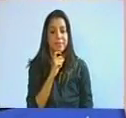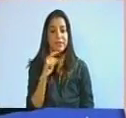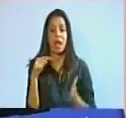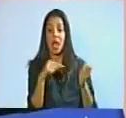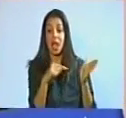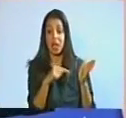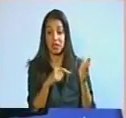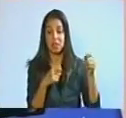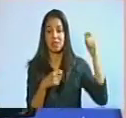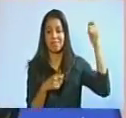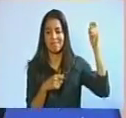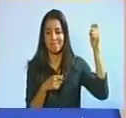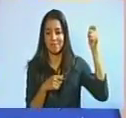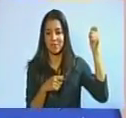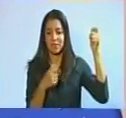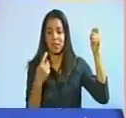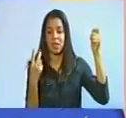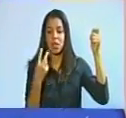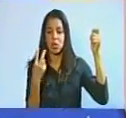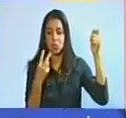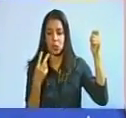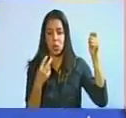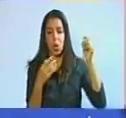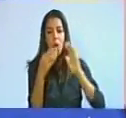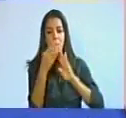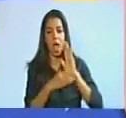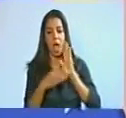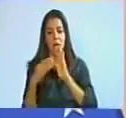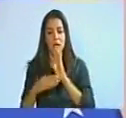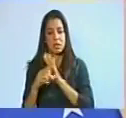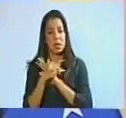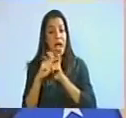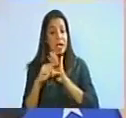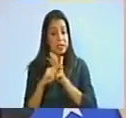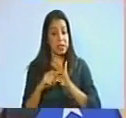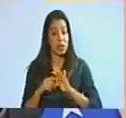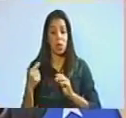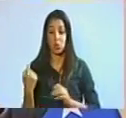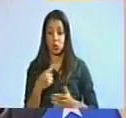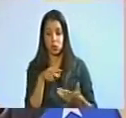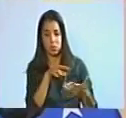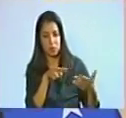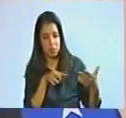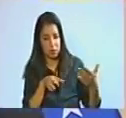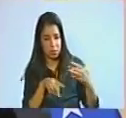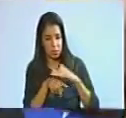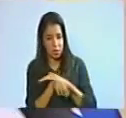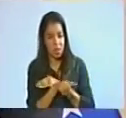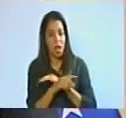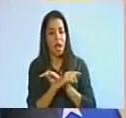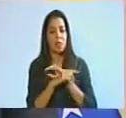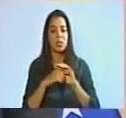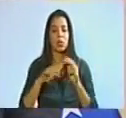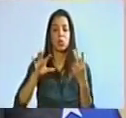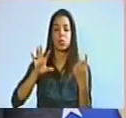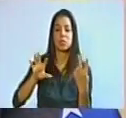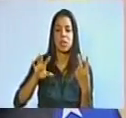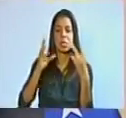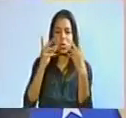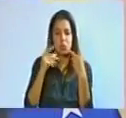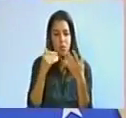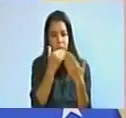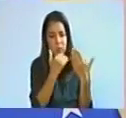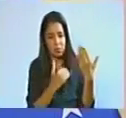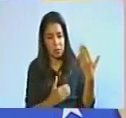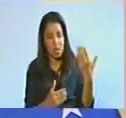Aquí vamos a encontrar dos bloques de artículos que tenemos que manejarlo muy bien. El artículo 7 con todos sus numerales y el artículo